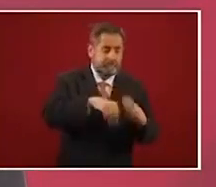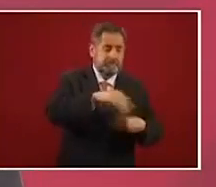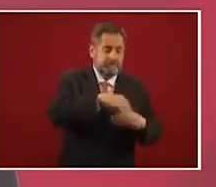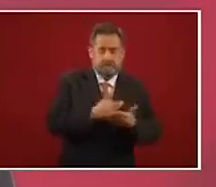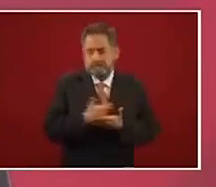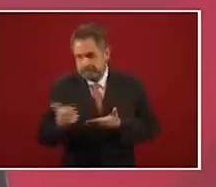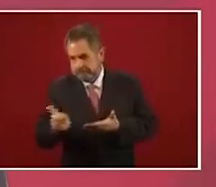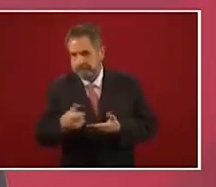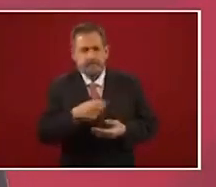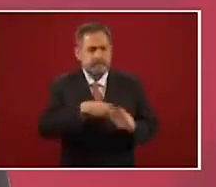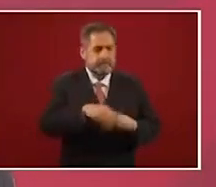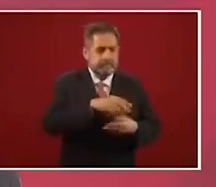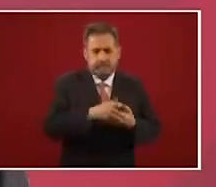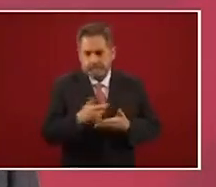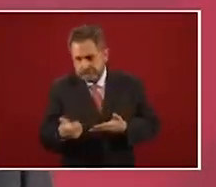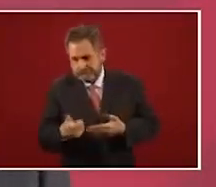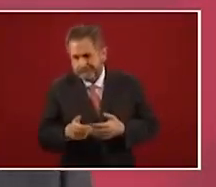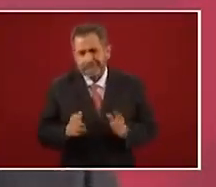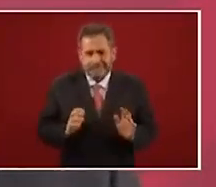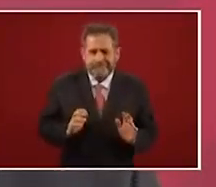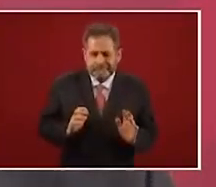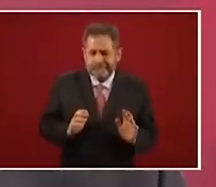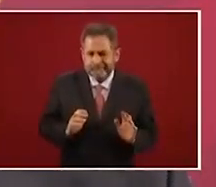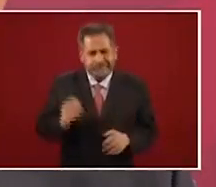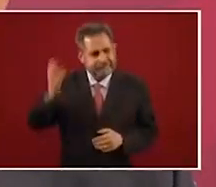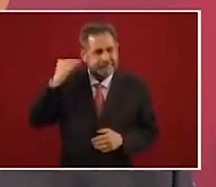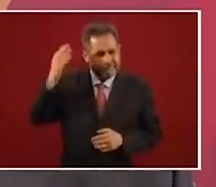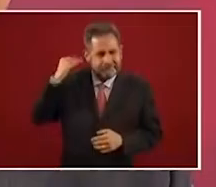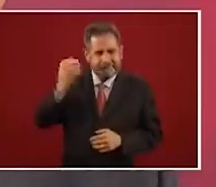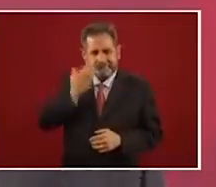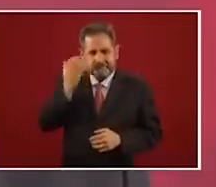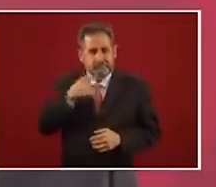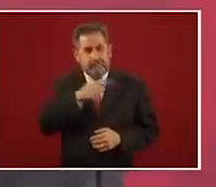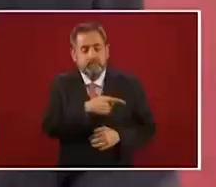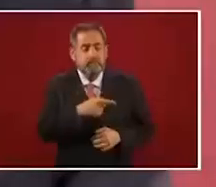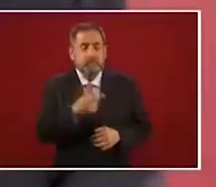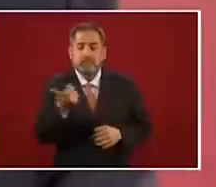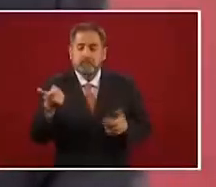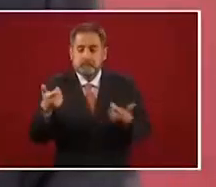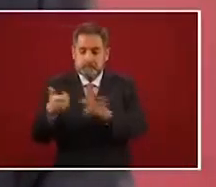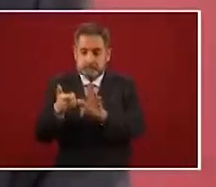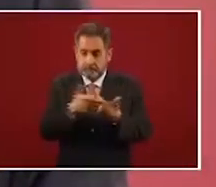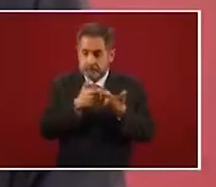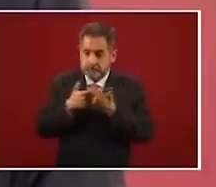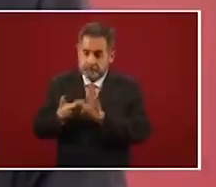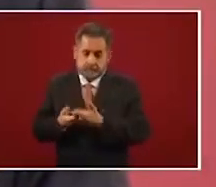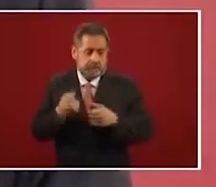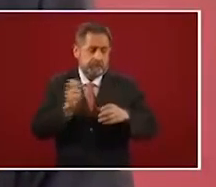La gente recibía un interés